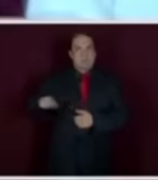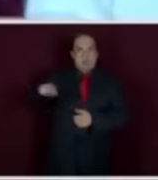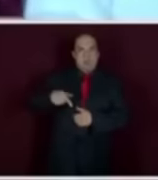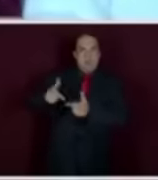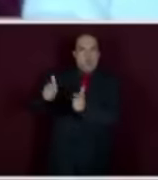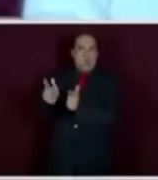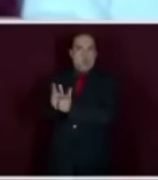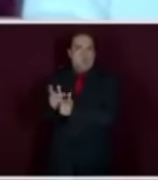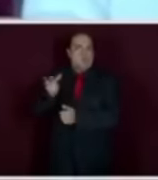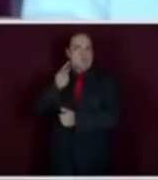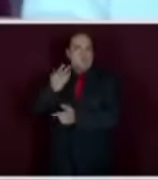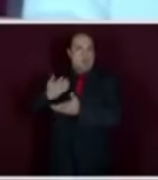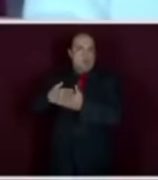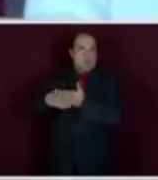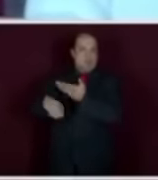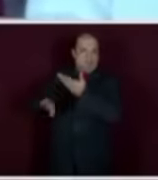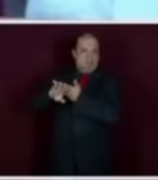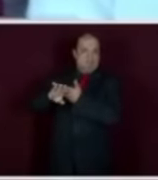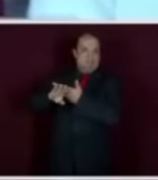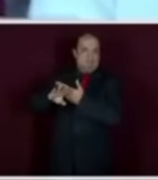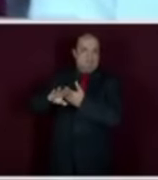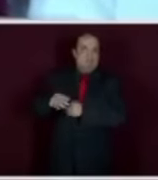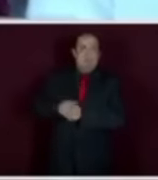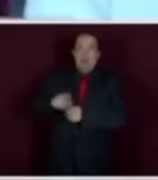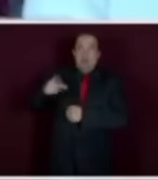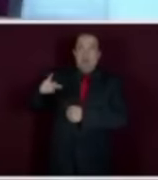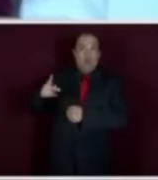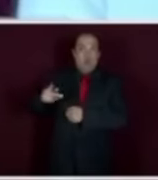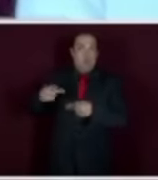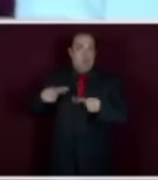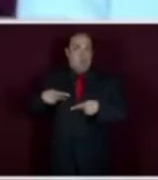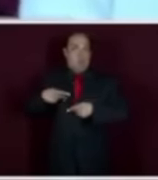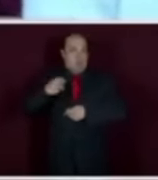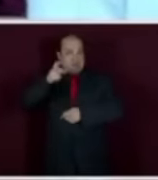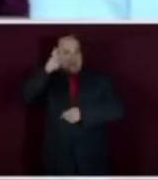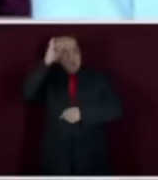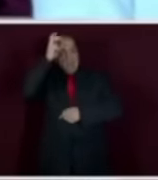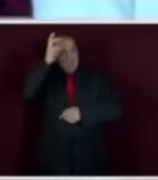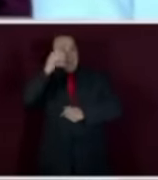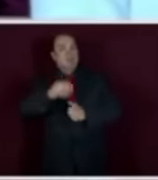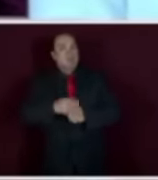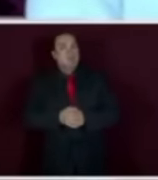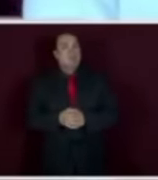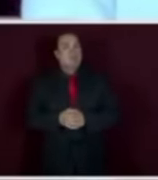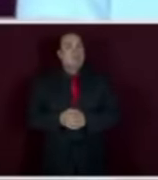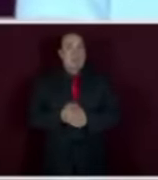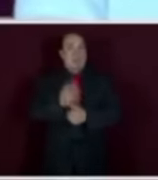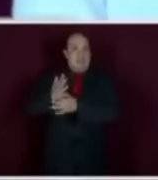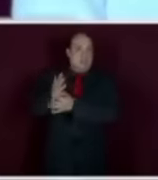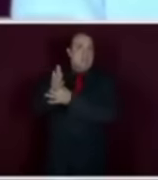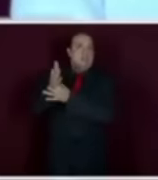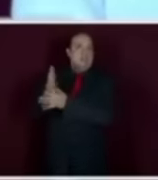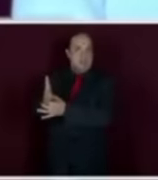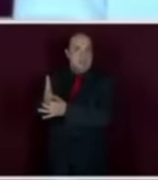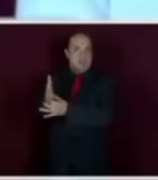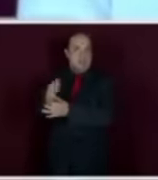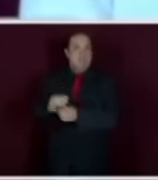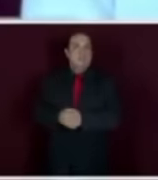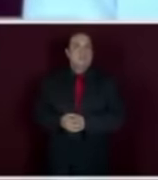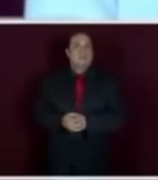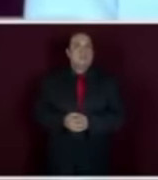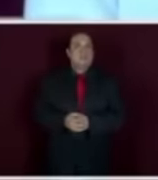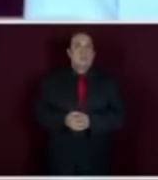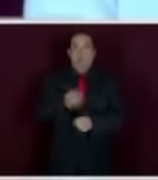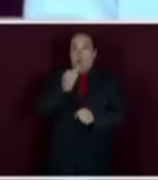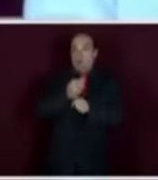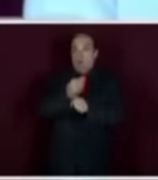la oposición y sus intelectuales han planteado que en esta